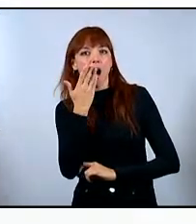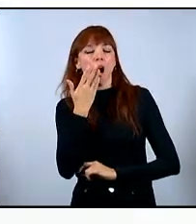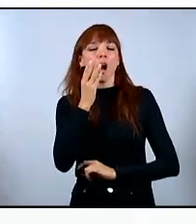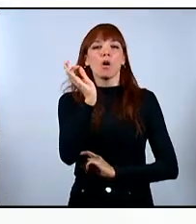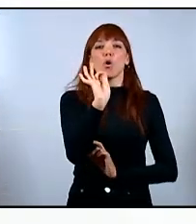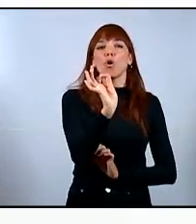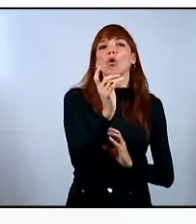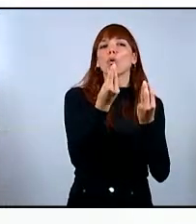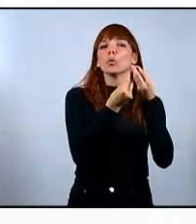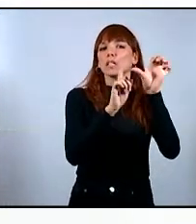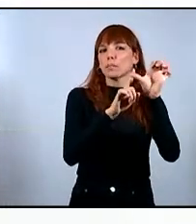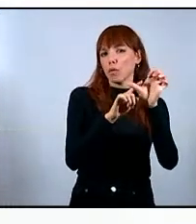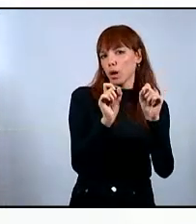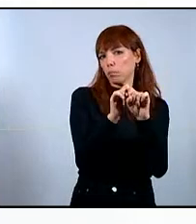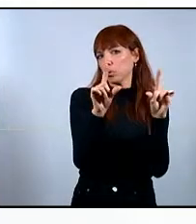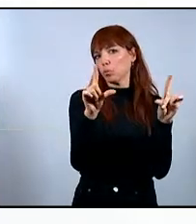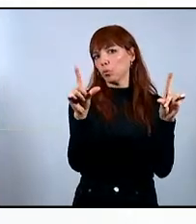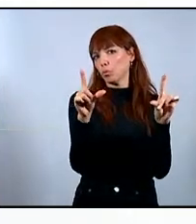Junta de Extremadura.